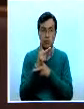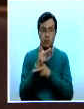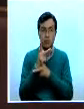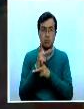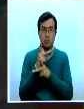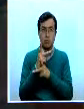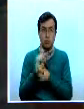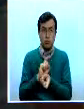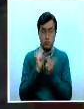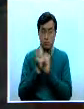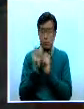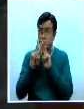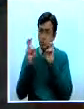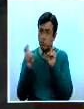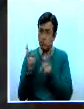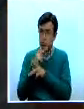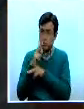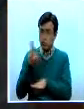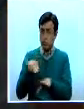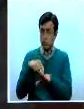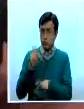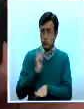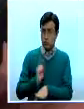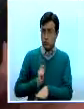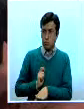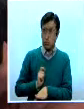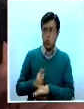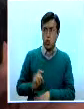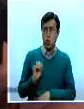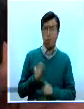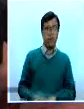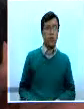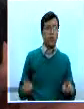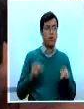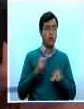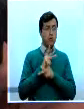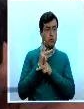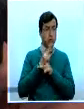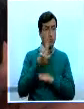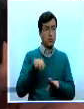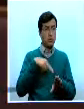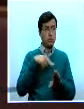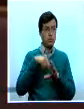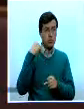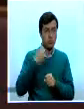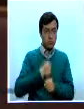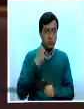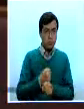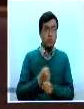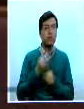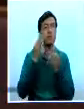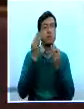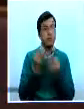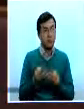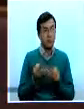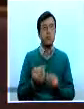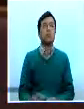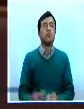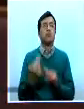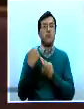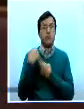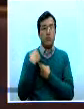consejo nacional de salarios o sea los organismos diferentes el consejo nacional del trabajo el que pase a tener entre otras